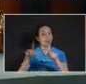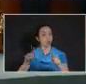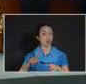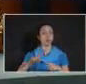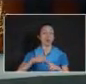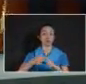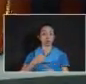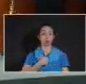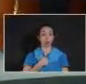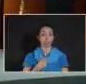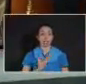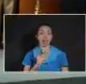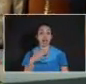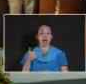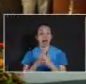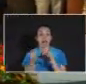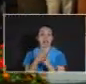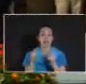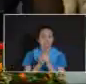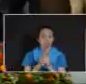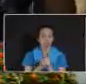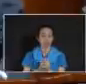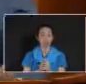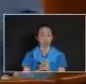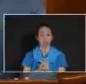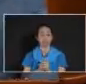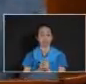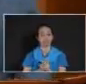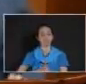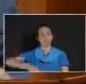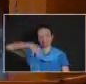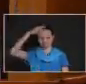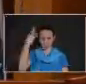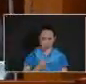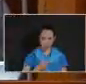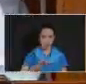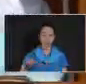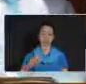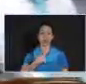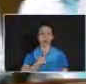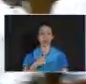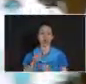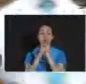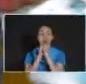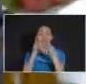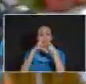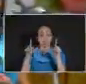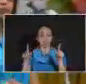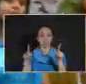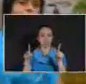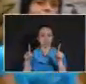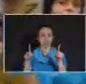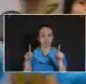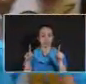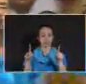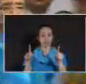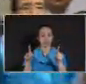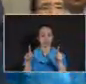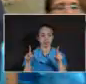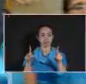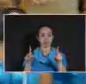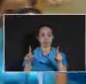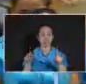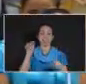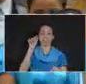Pero cuando la está pasando así, le aseguro que uno ora de otra manera. Y entonces eso te da crecimiento. Y